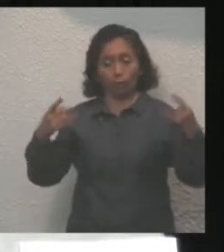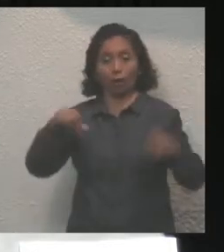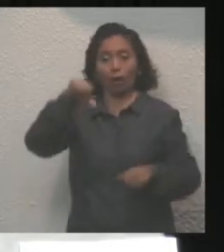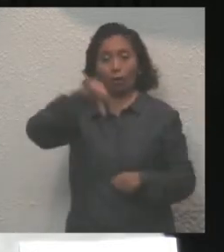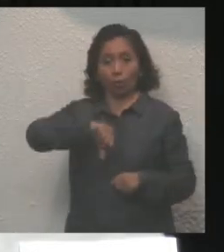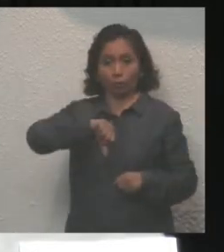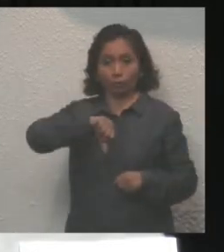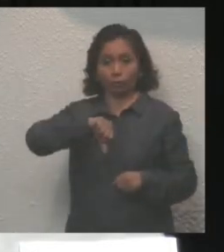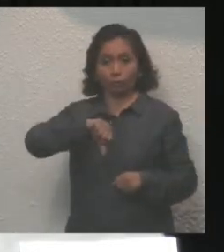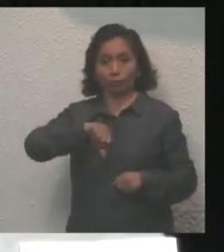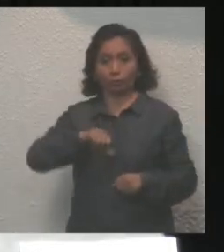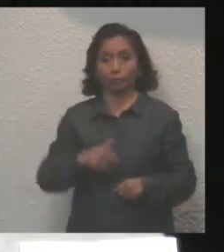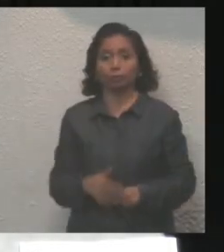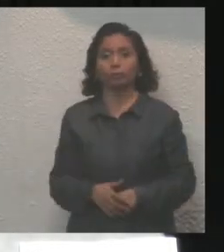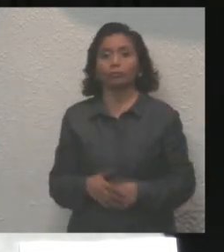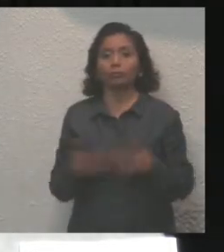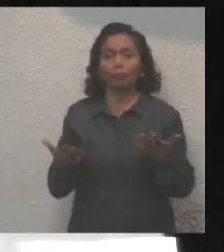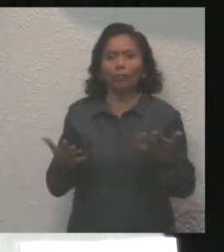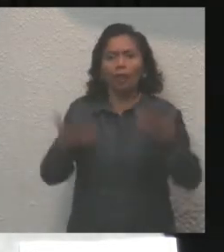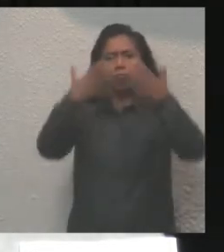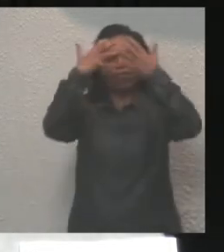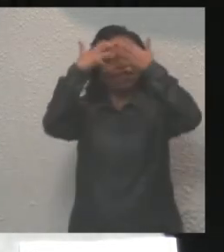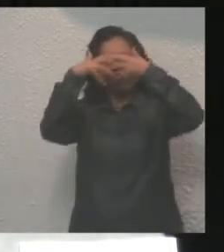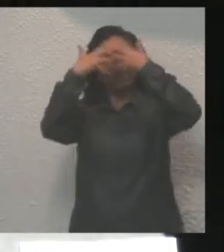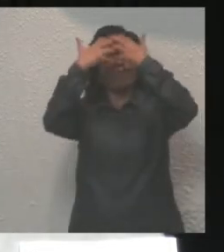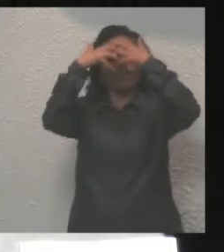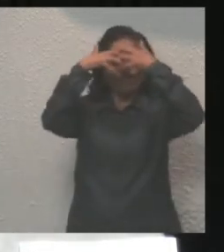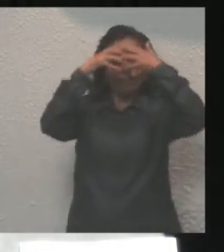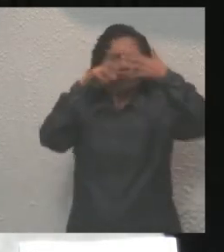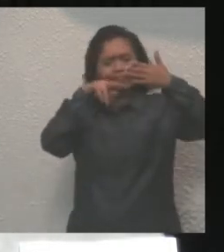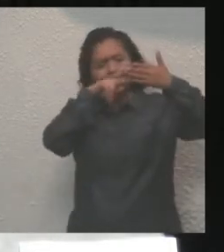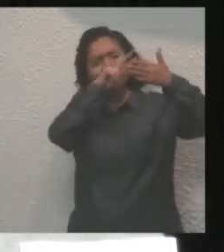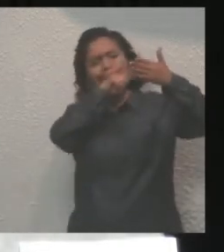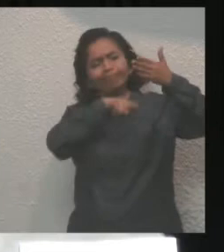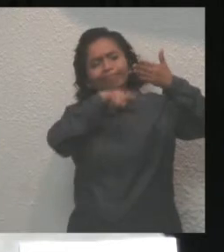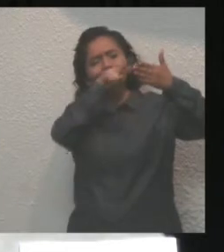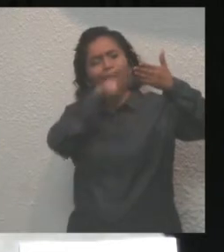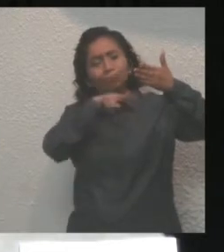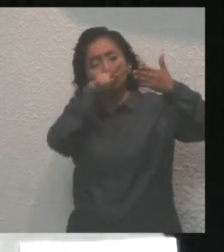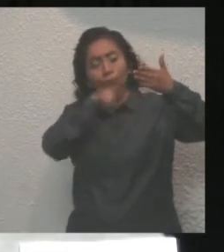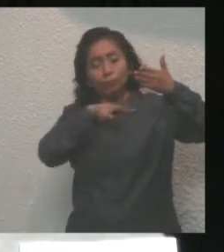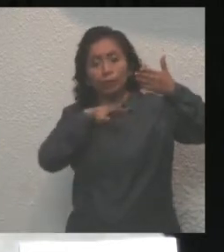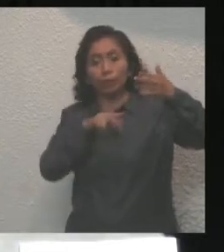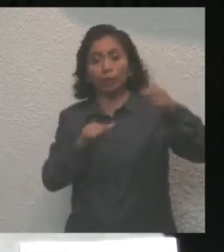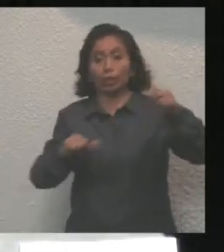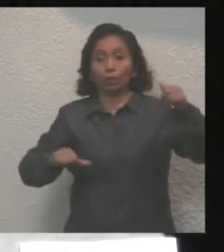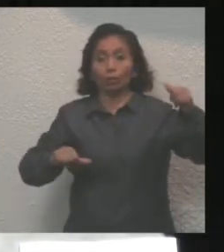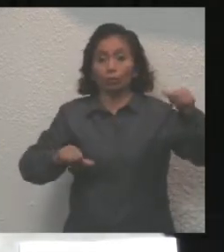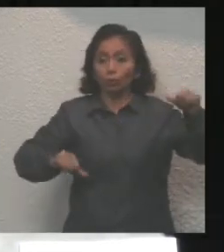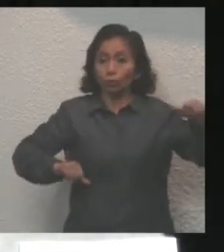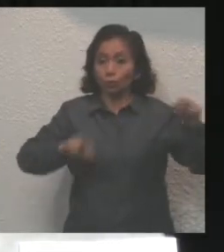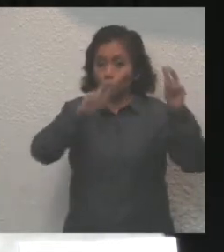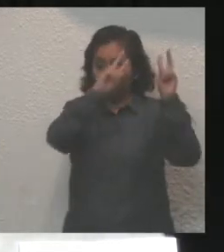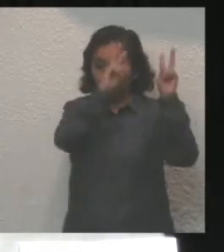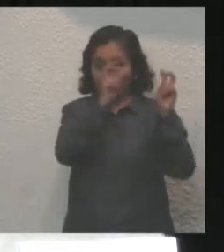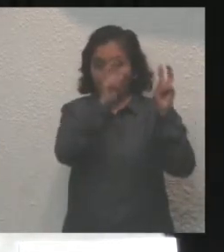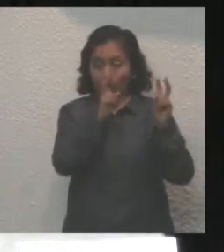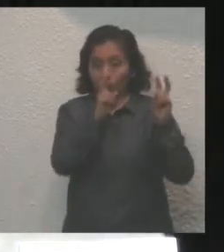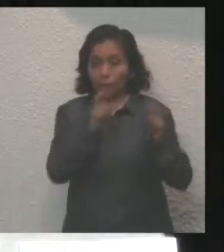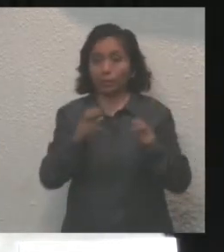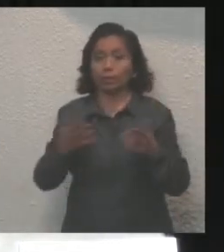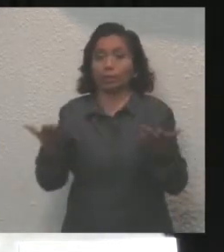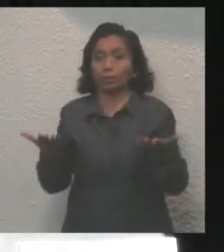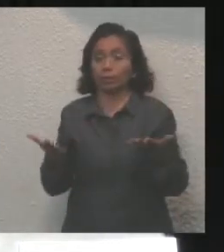encontramos. En el análisis no podemos ser omisos de los factores que ya se ha